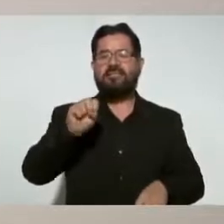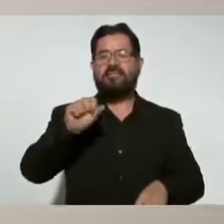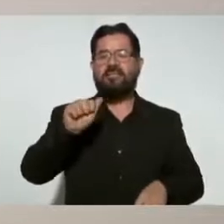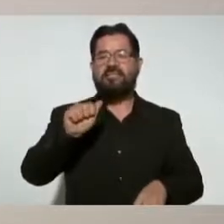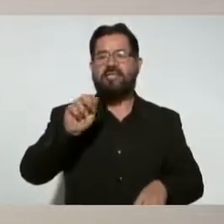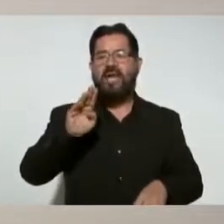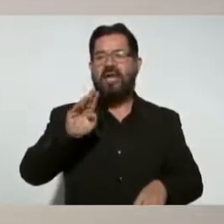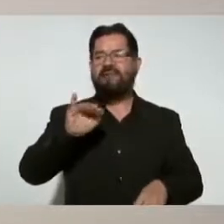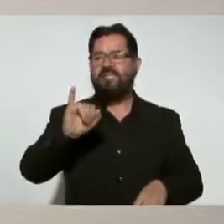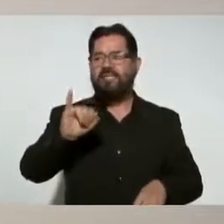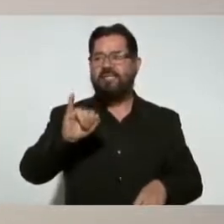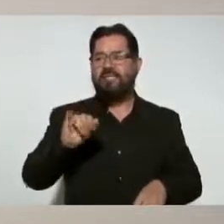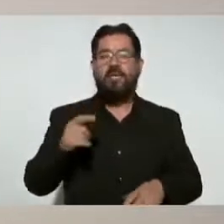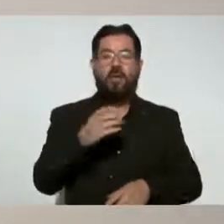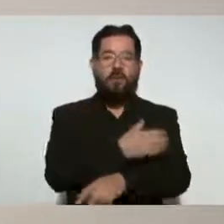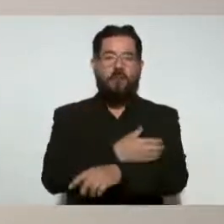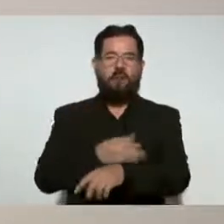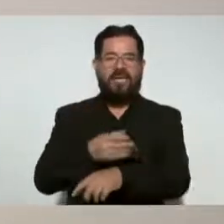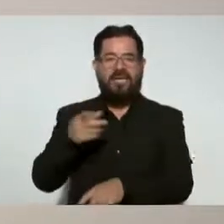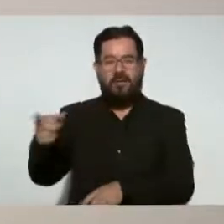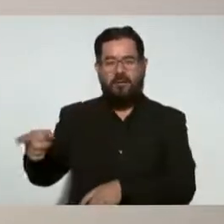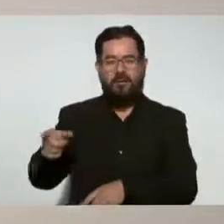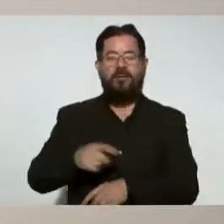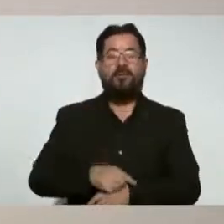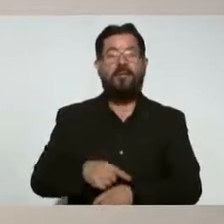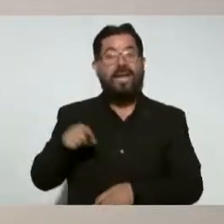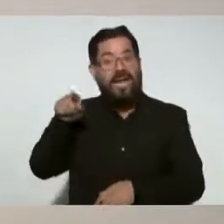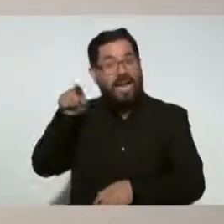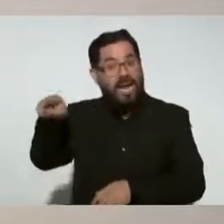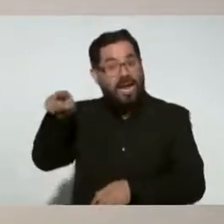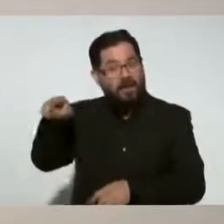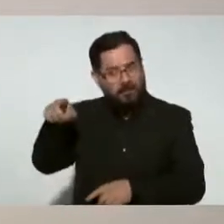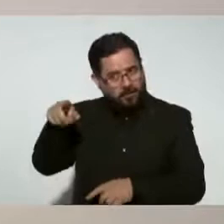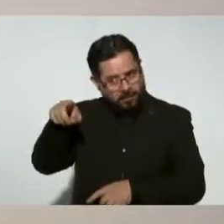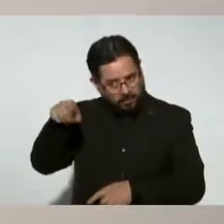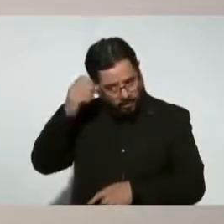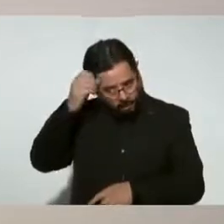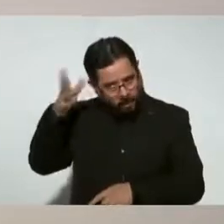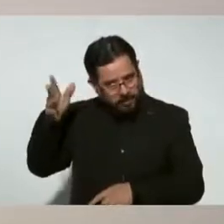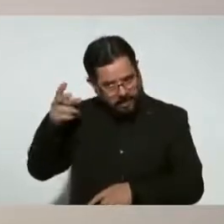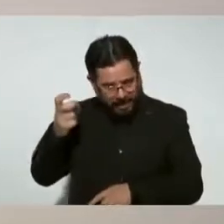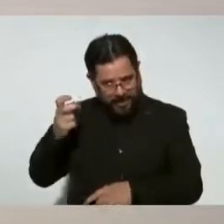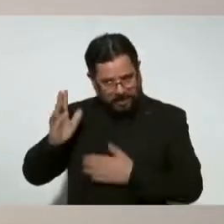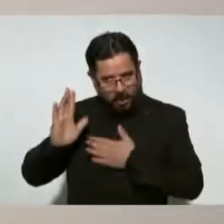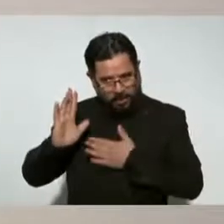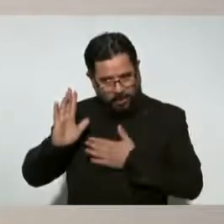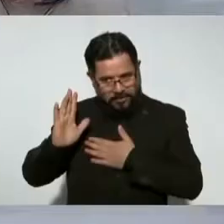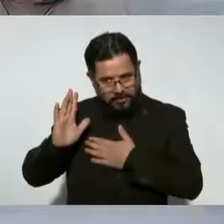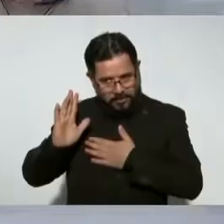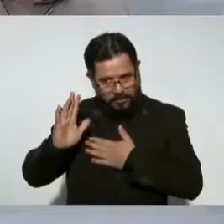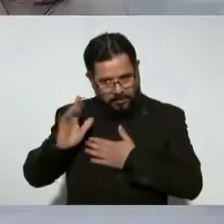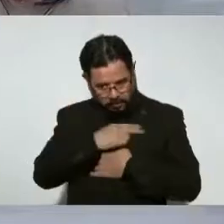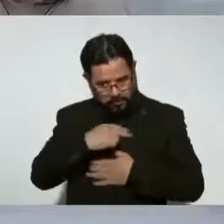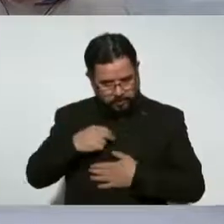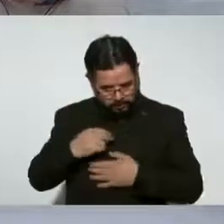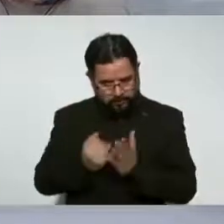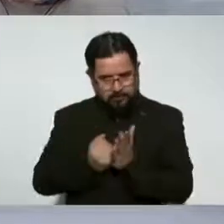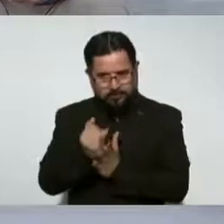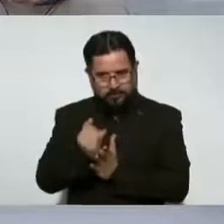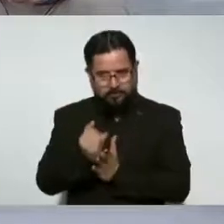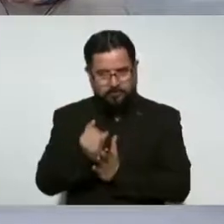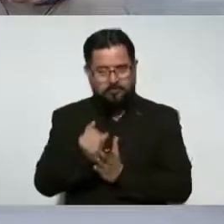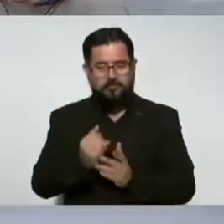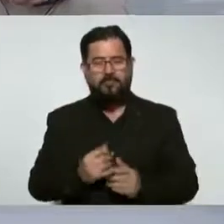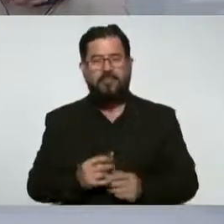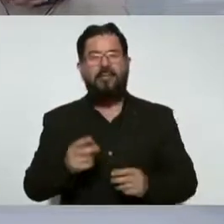que no olvidemos ese compromiso que se tiene. Son